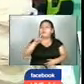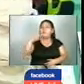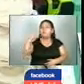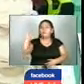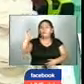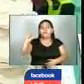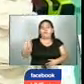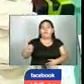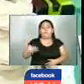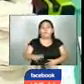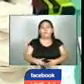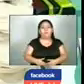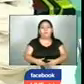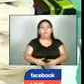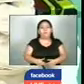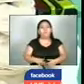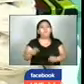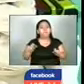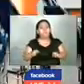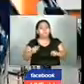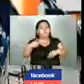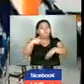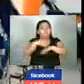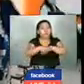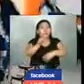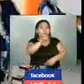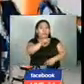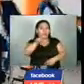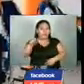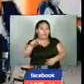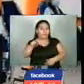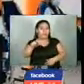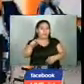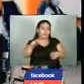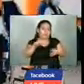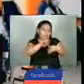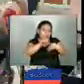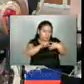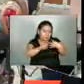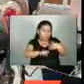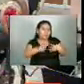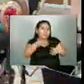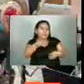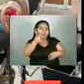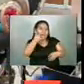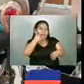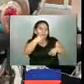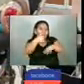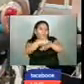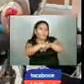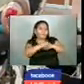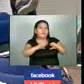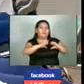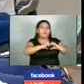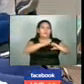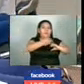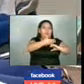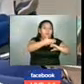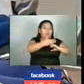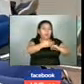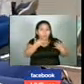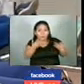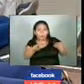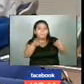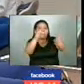10 de octubre. Solo debe aplicar enviando su nombre completo y número de teléfono en las redes sociales de Teletón y